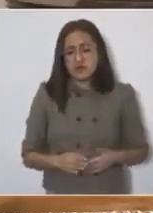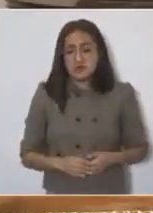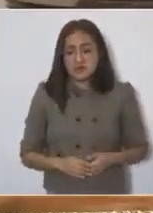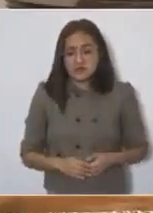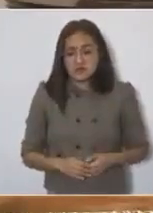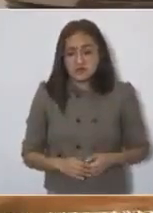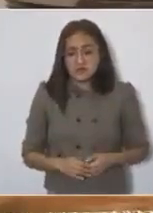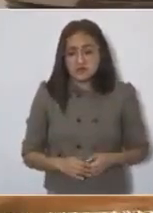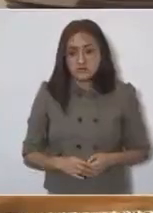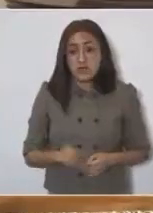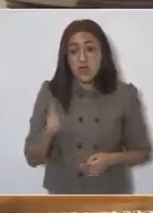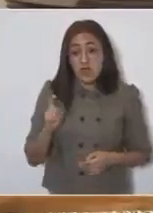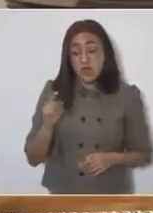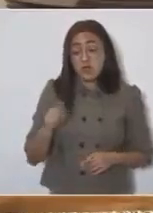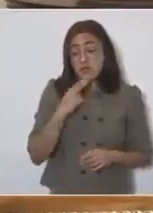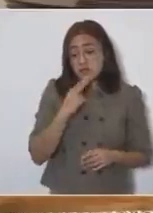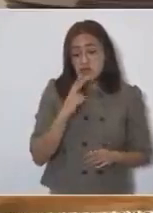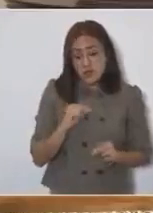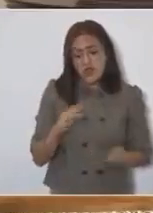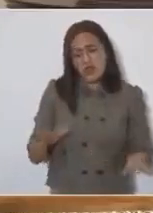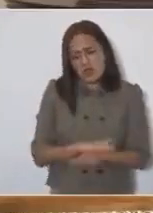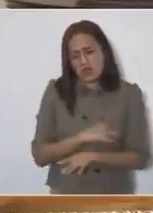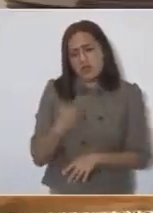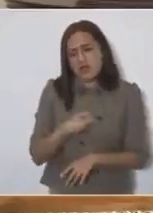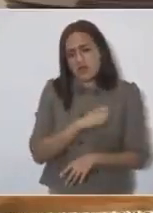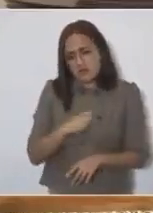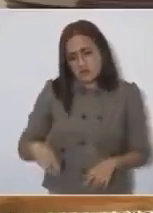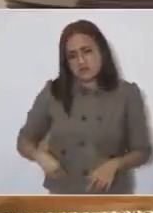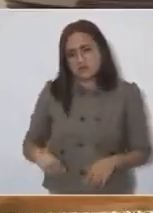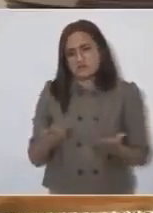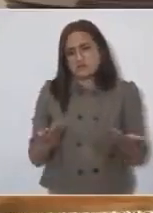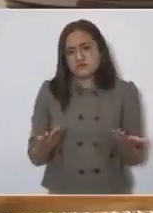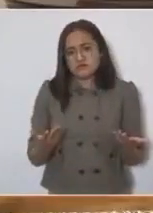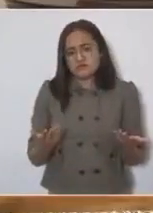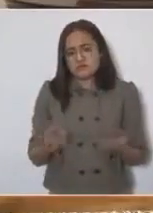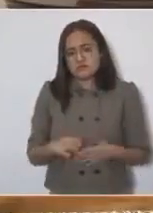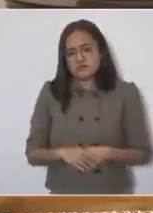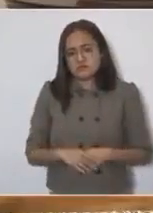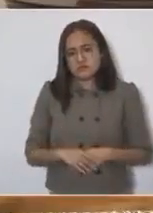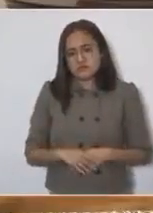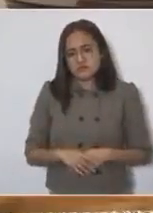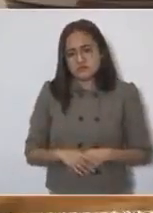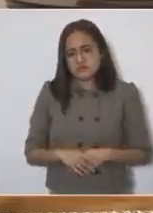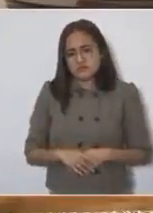si las bombas de agua que estaban ahí no funcionan que las ponga el ayuntamiento